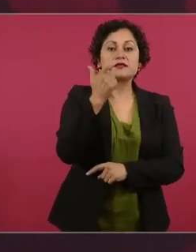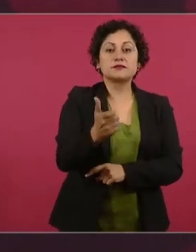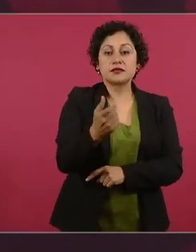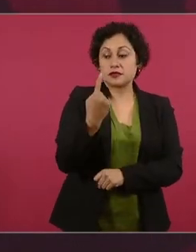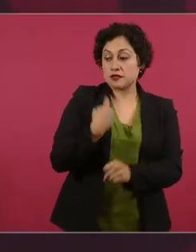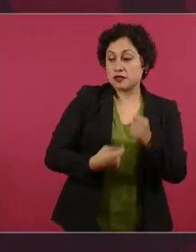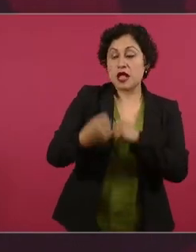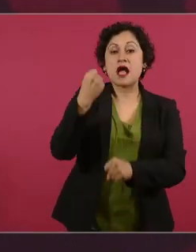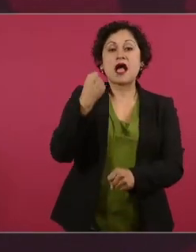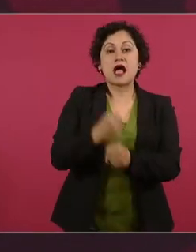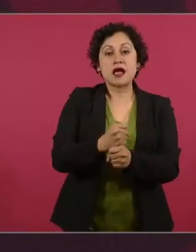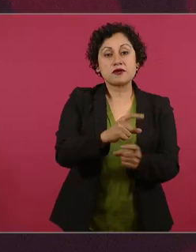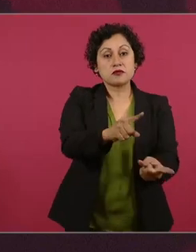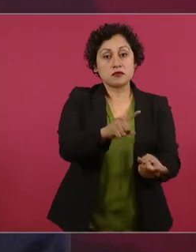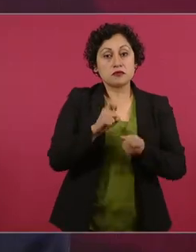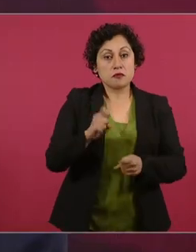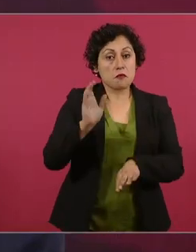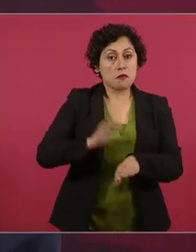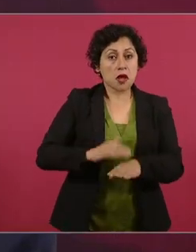de 1 billón.